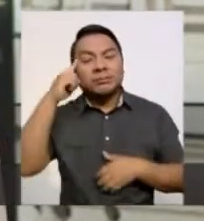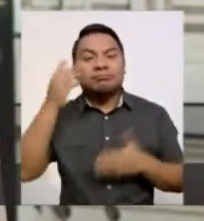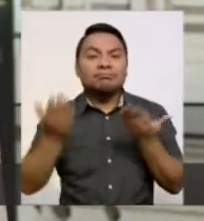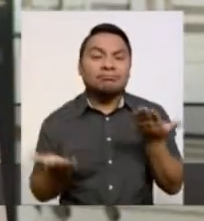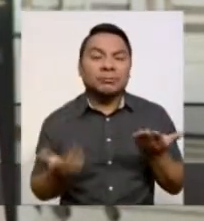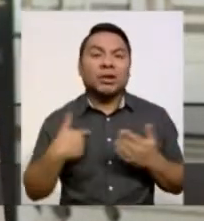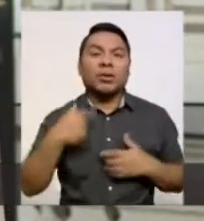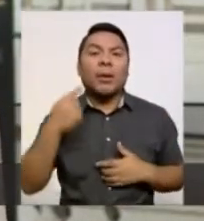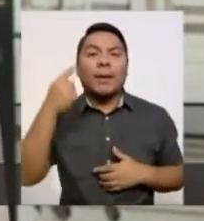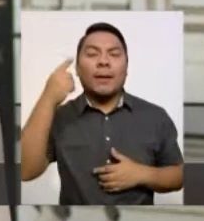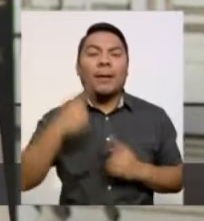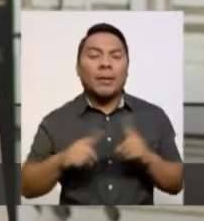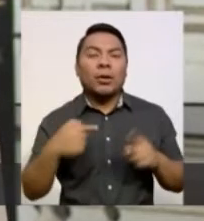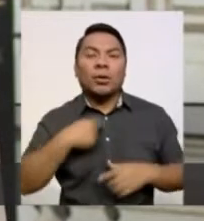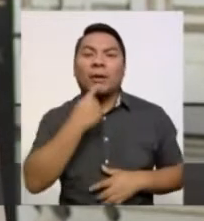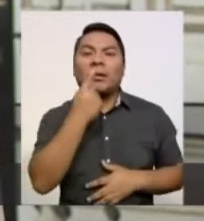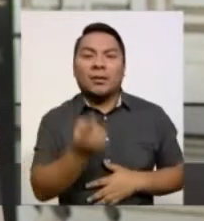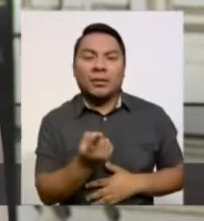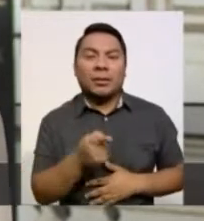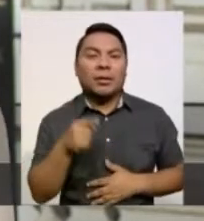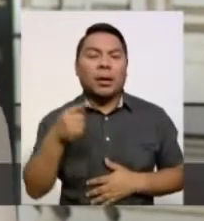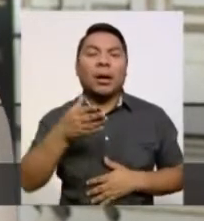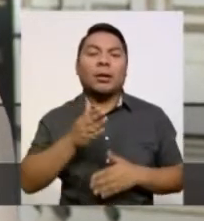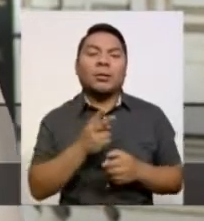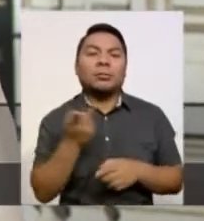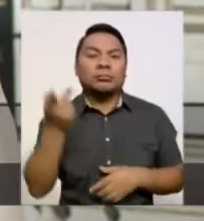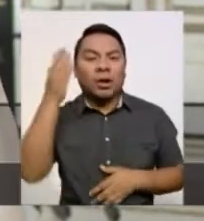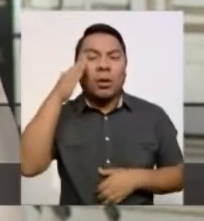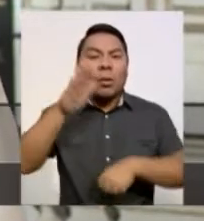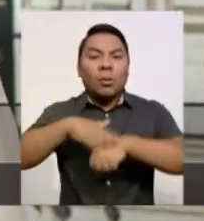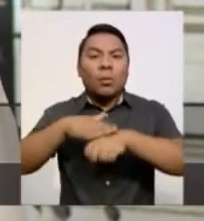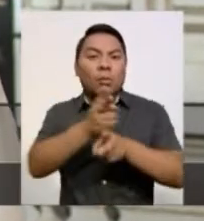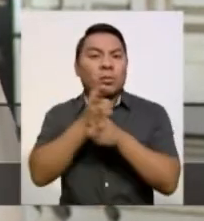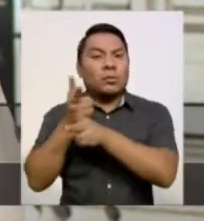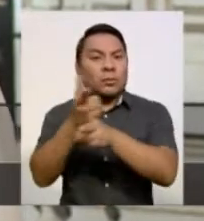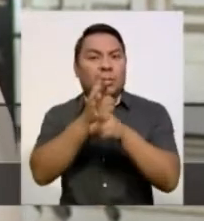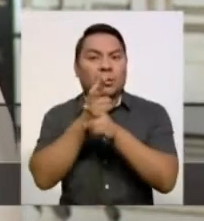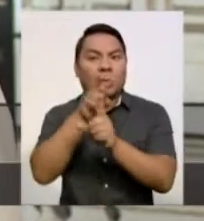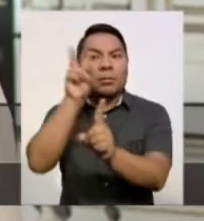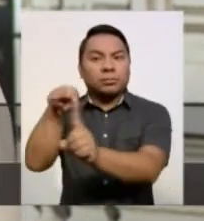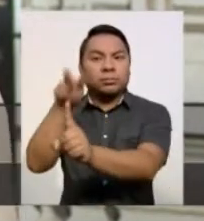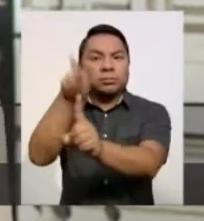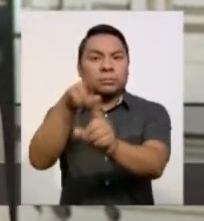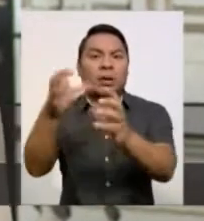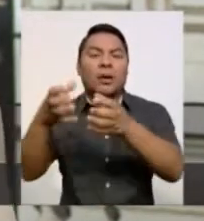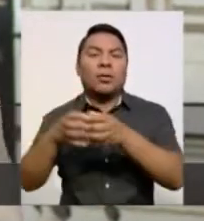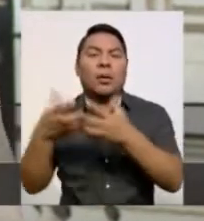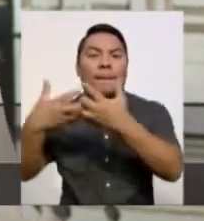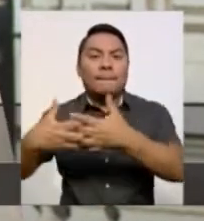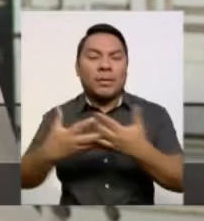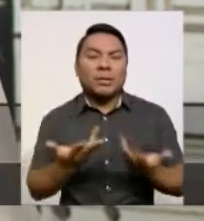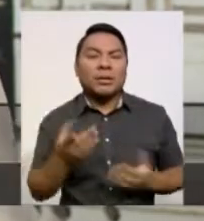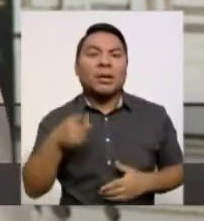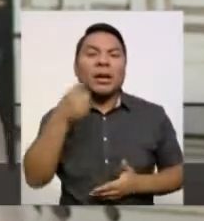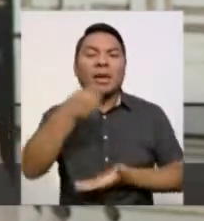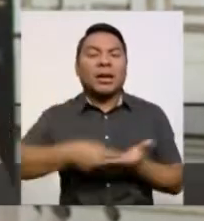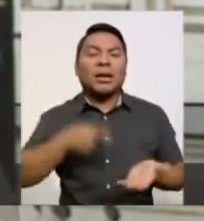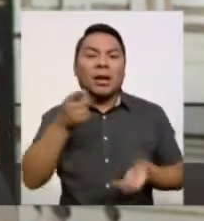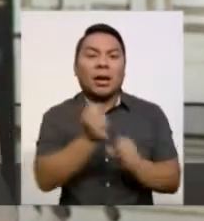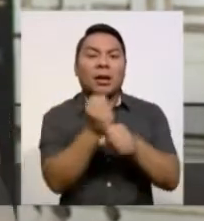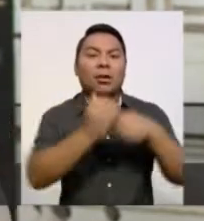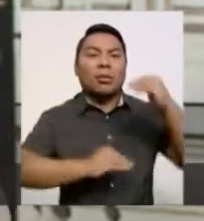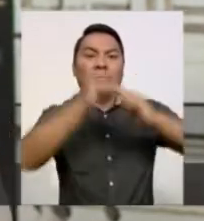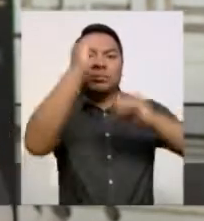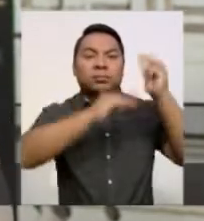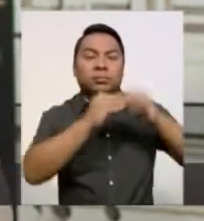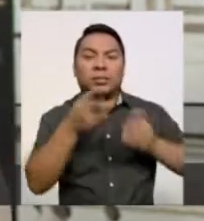pero yo diría que tendríamos que tomarnos nuestras precauciones, ¿no? O sea, ¿qué obras le vamos a entregar? ¿Qué